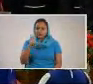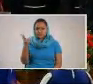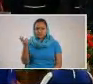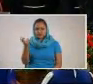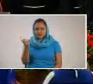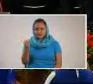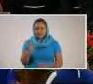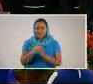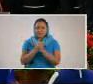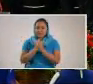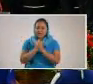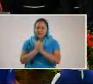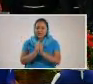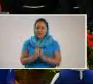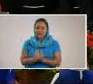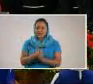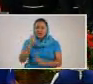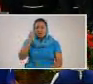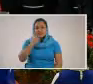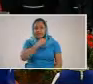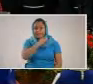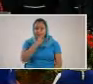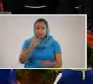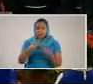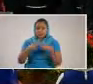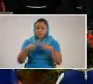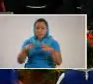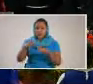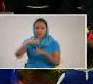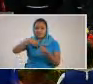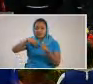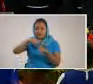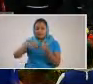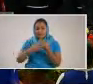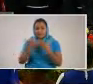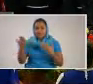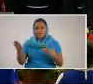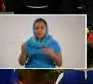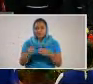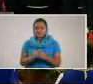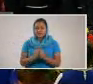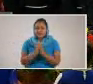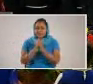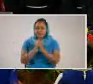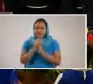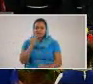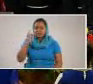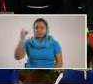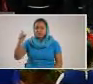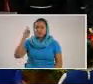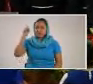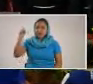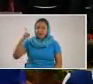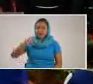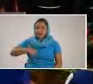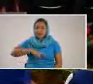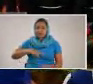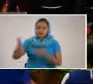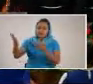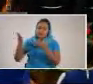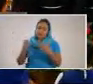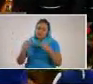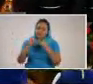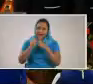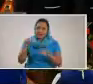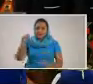oráramos por él y por su familia. Y desde luego vamos a rogarle al Señor que también él nos dé su palabra en